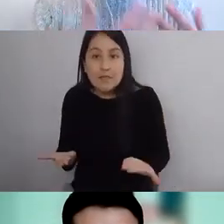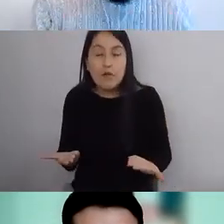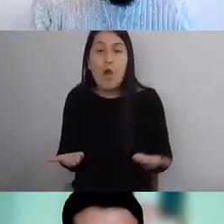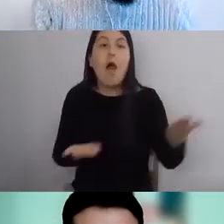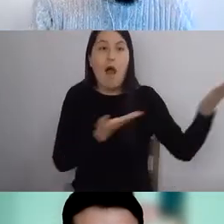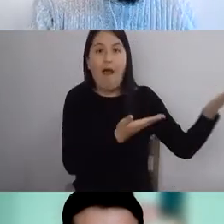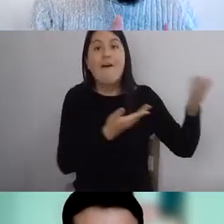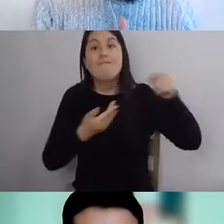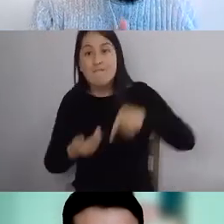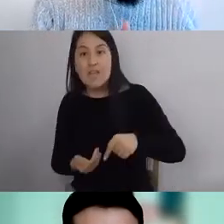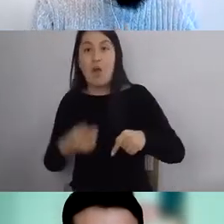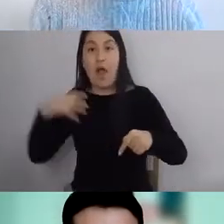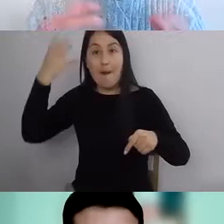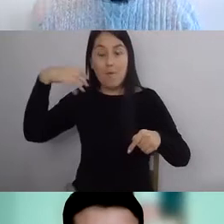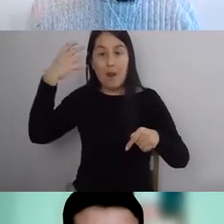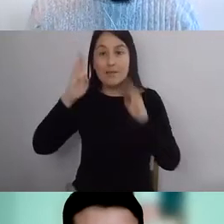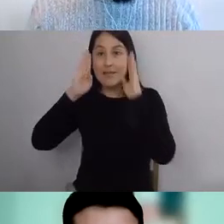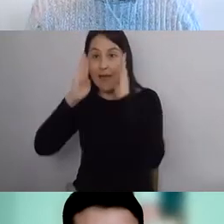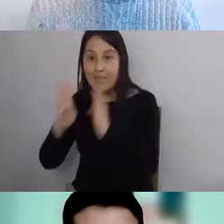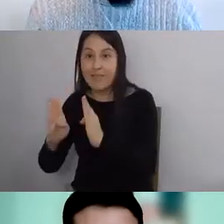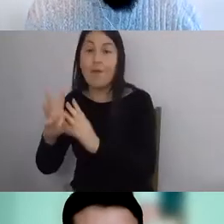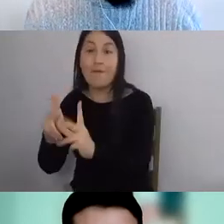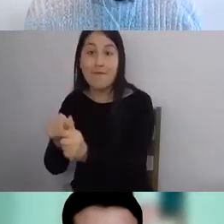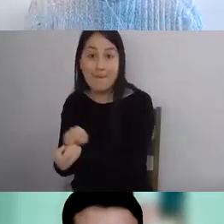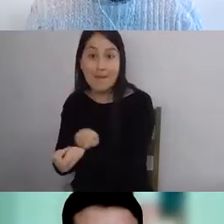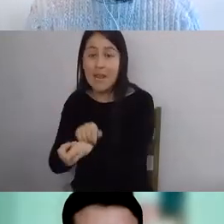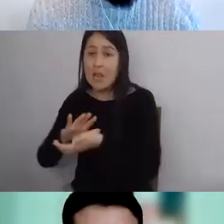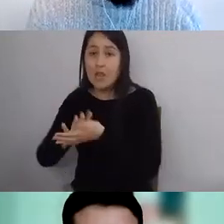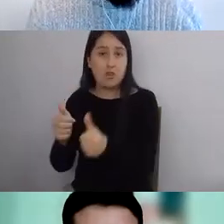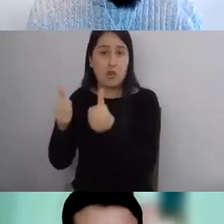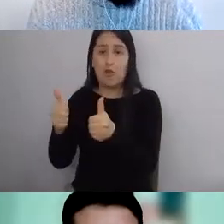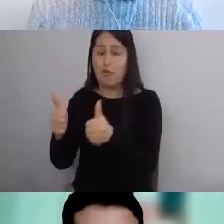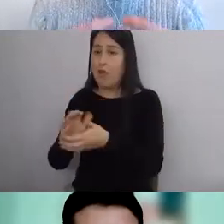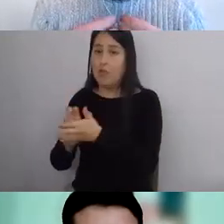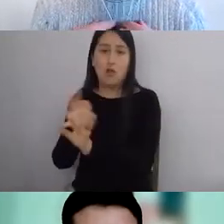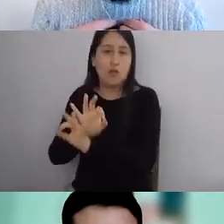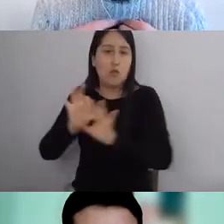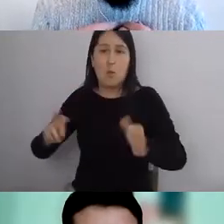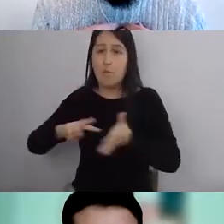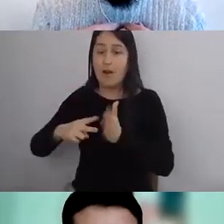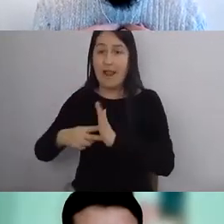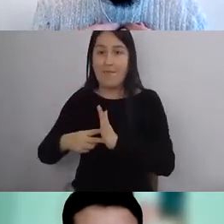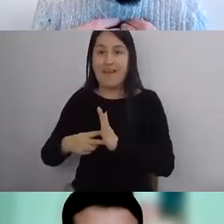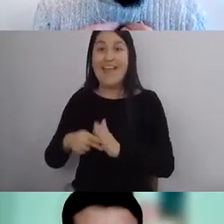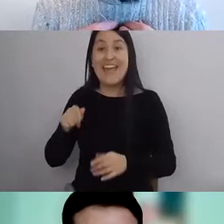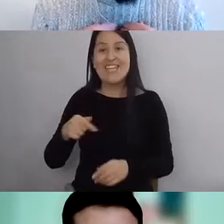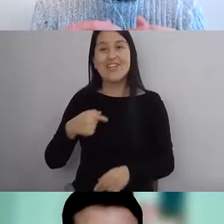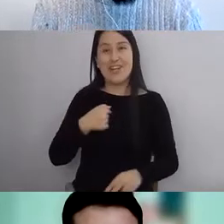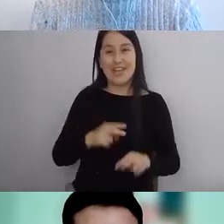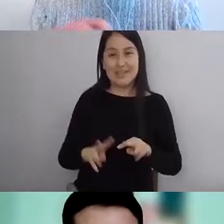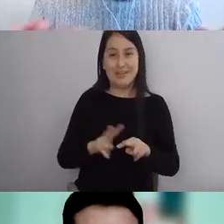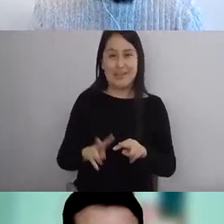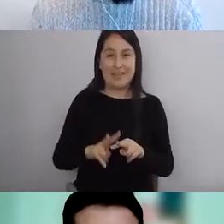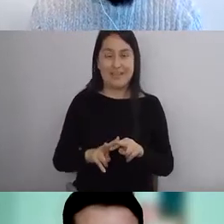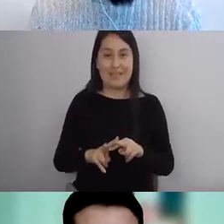ambulancia, atendieron a mi familiar y salió todo bien, no tenía nada y todo terminó calmado. Eso fue lo que yo hice. Ahí quizás